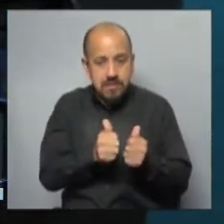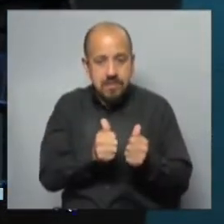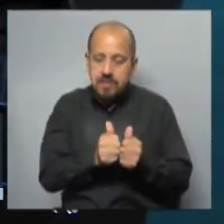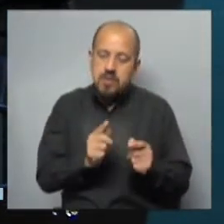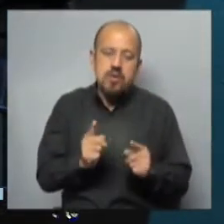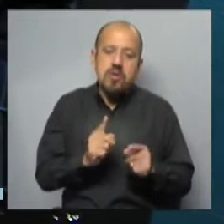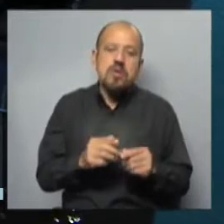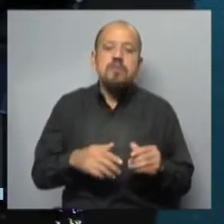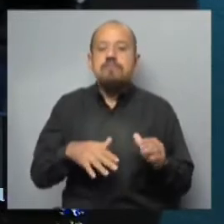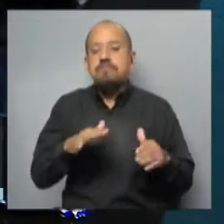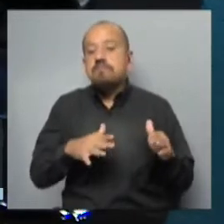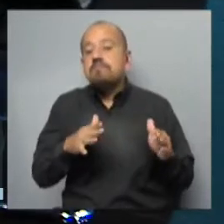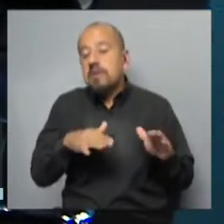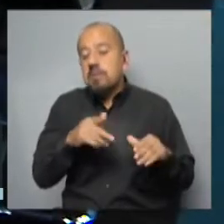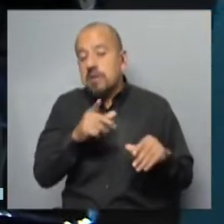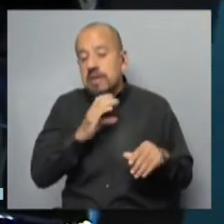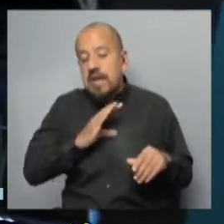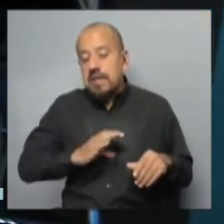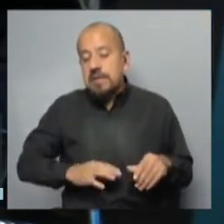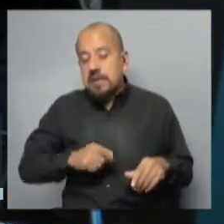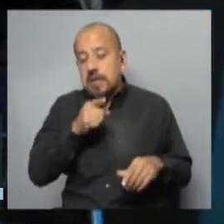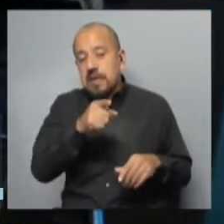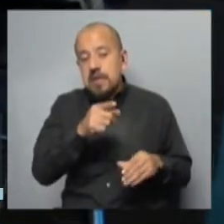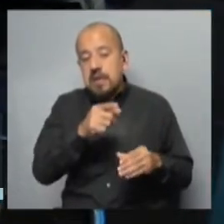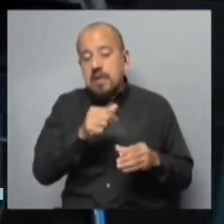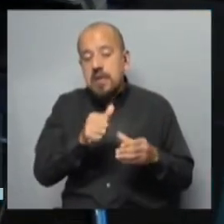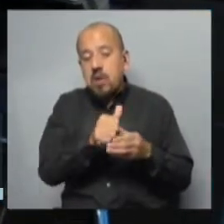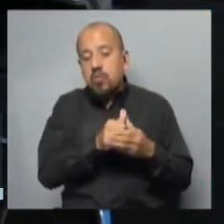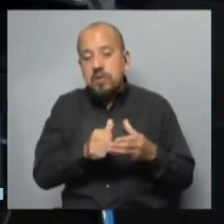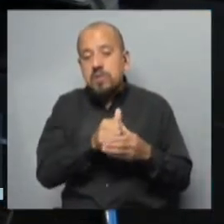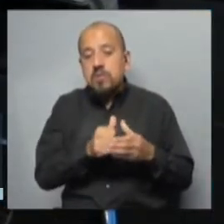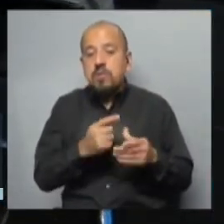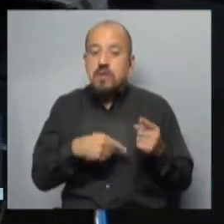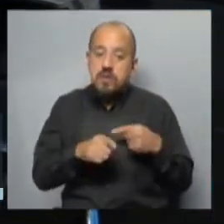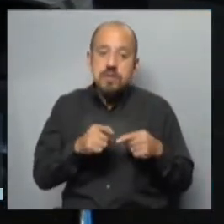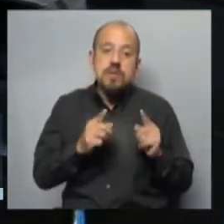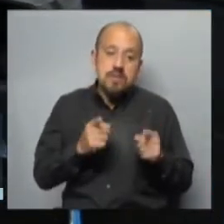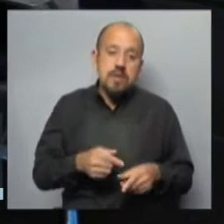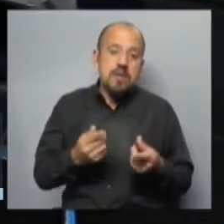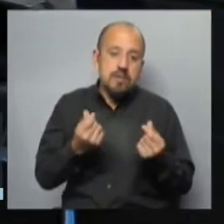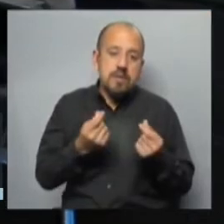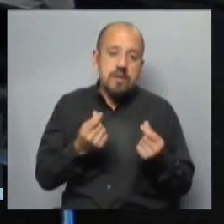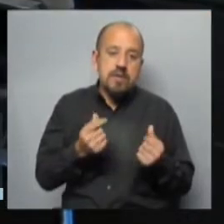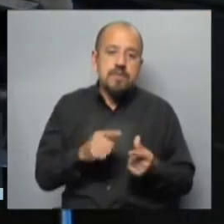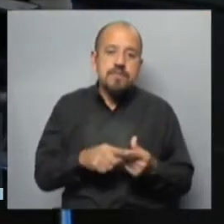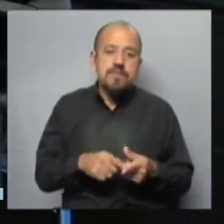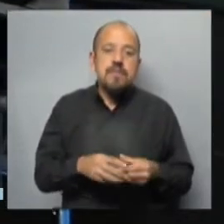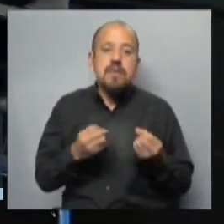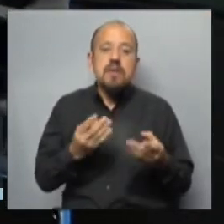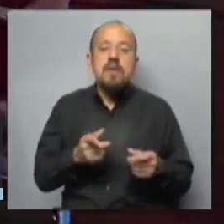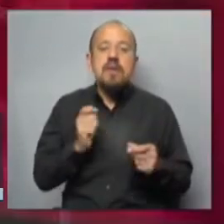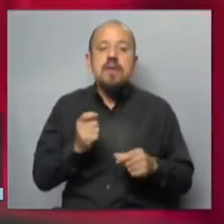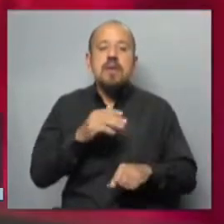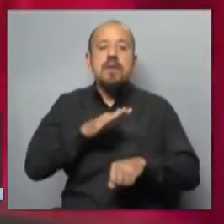autismo o de su forma pero eso también implica dinero porque quien se va a hacer cargo